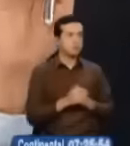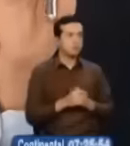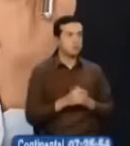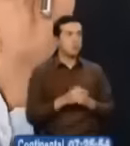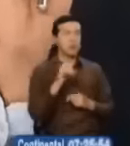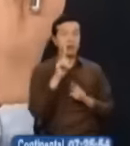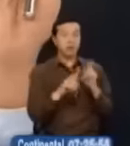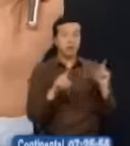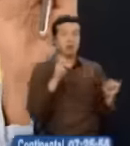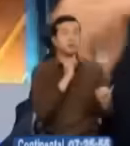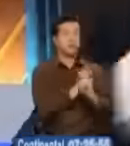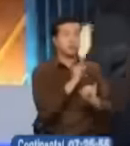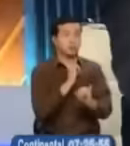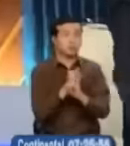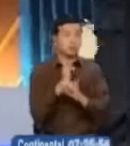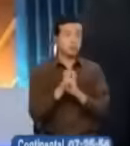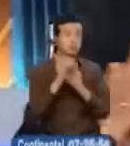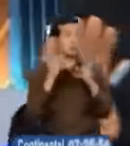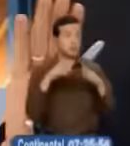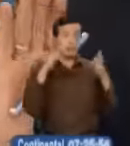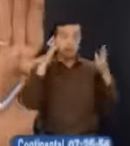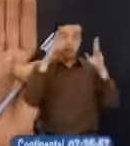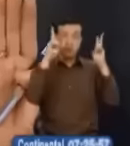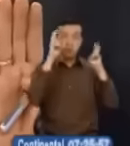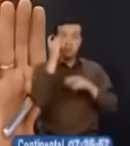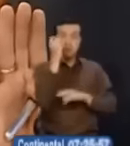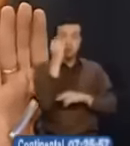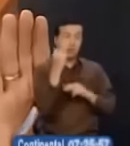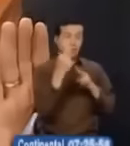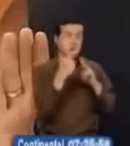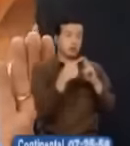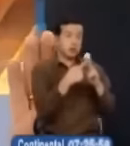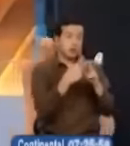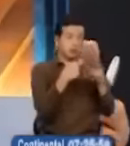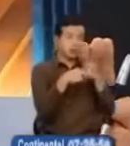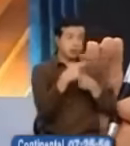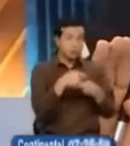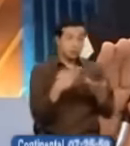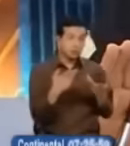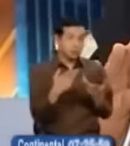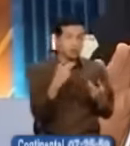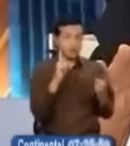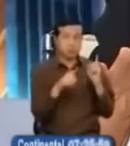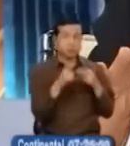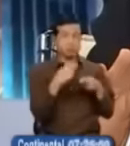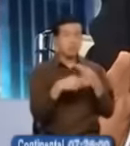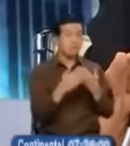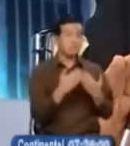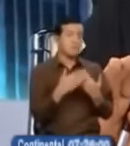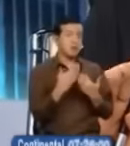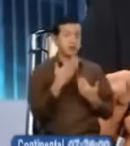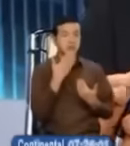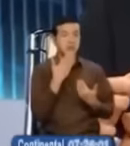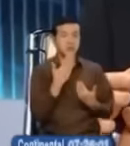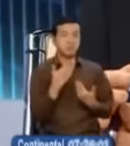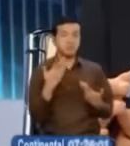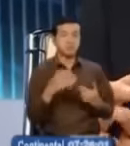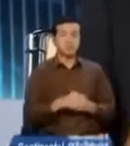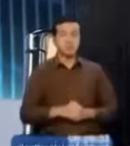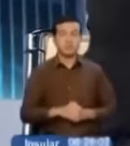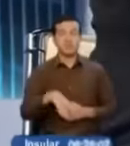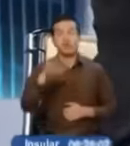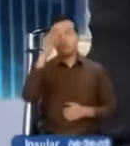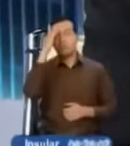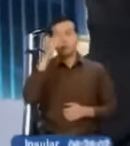pasa es que para algunas instituciones ya dedicadas al tema de las finanzas popular es mucho más fácil también el crédito de consumo o el término, claro,